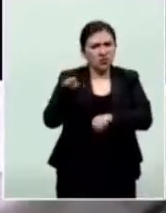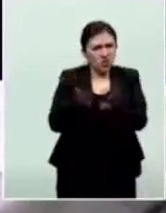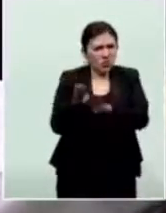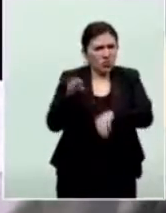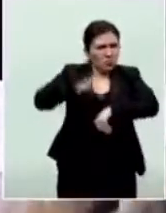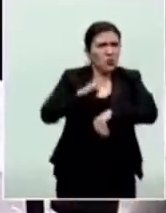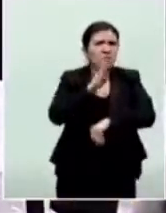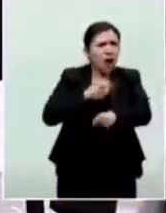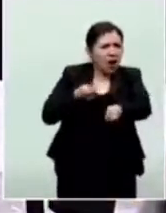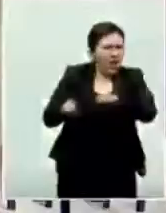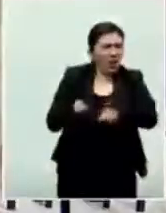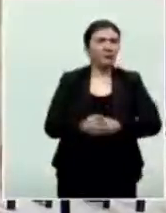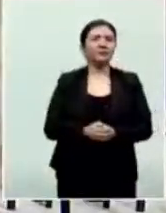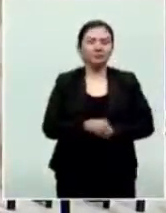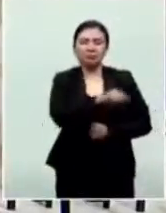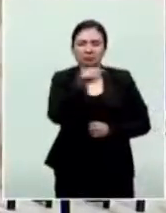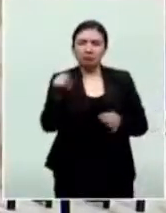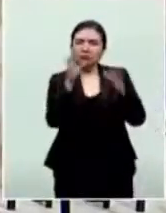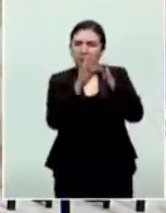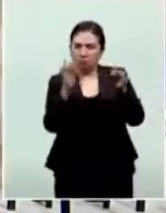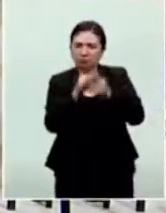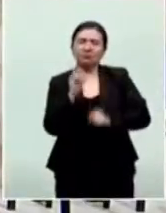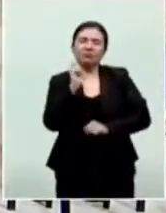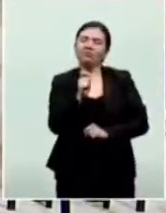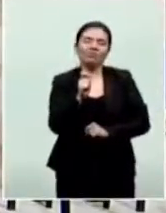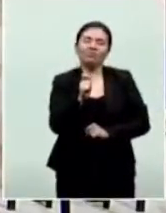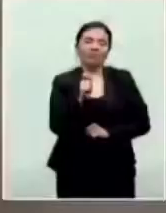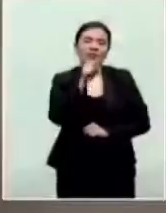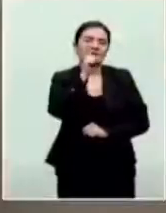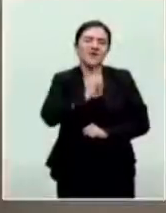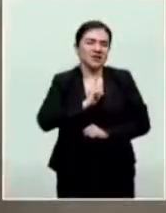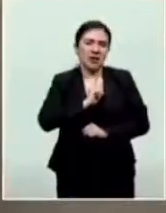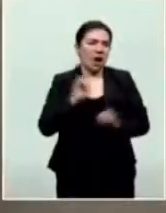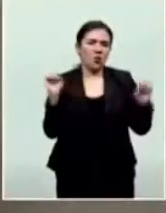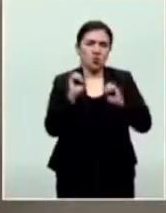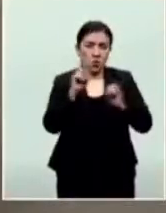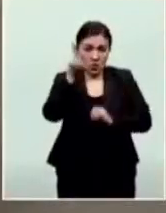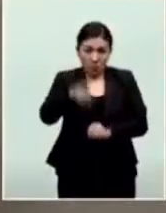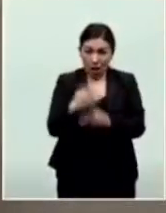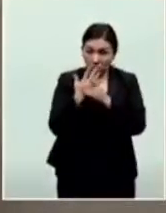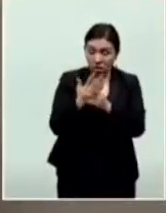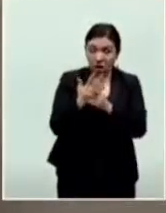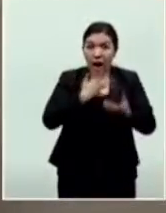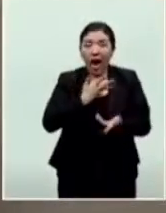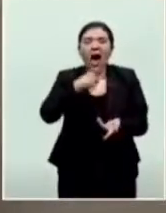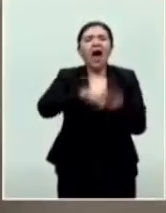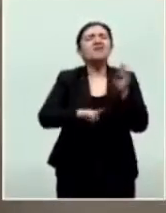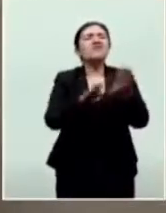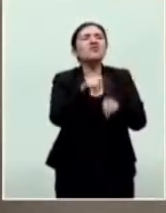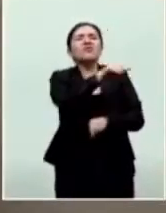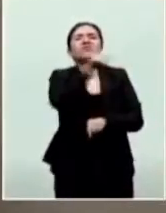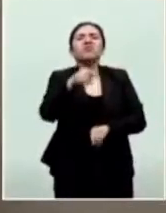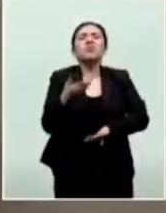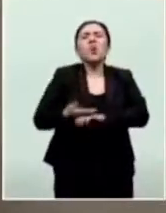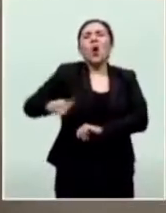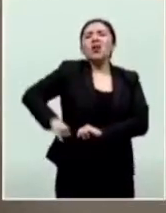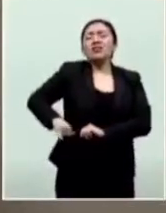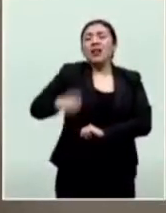del Consejo. Todas estas versiones son absolutamente falsas, son versiones que se filtraron de manera